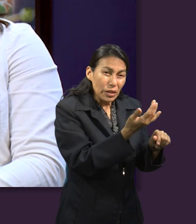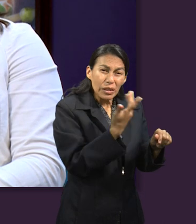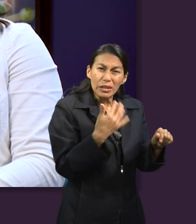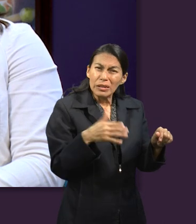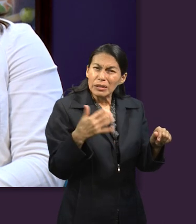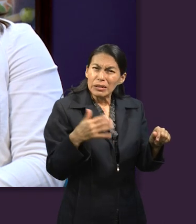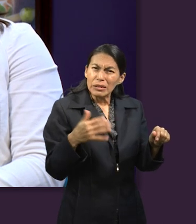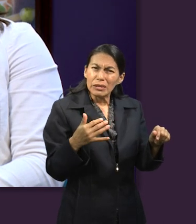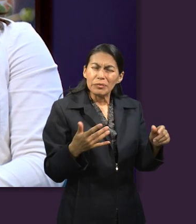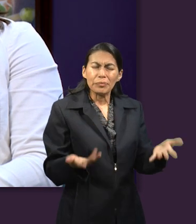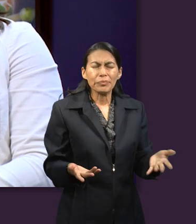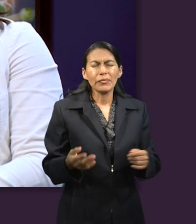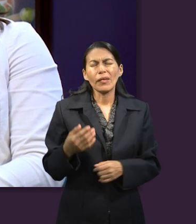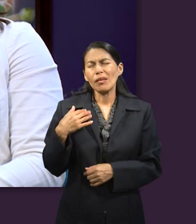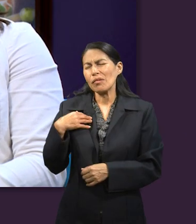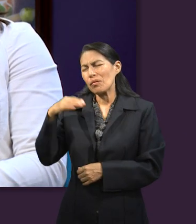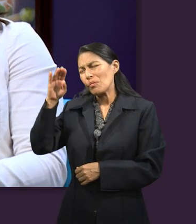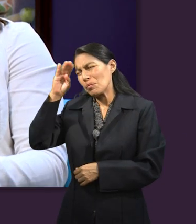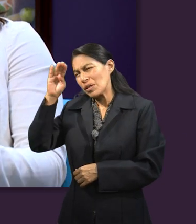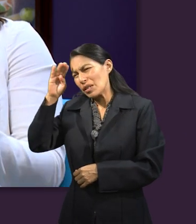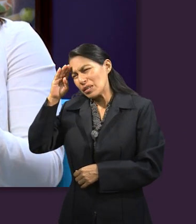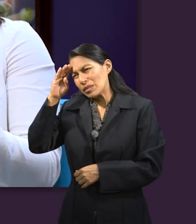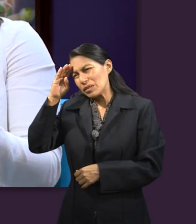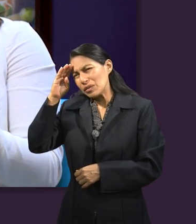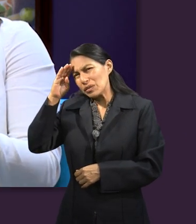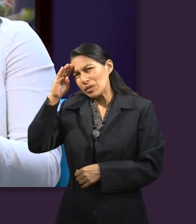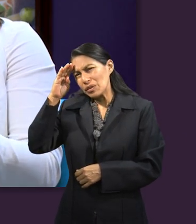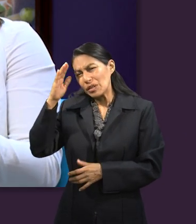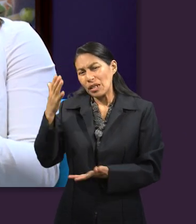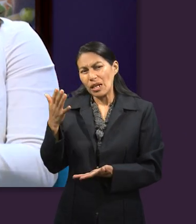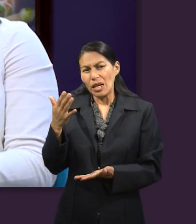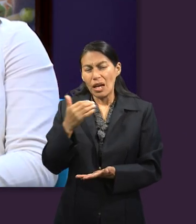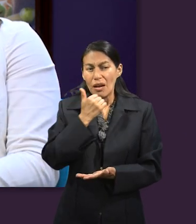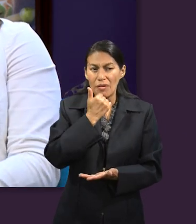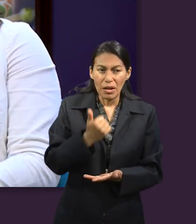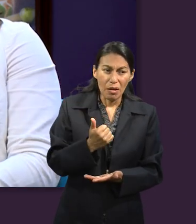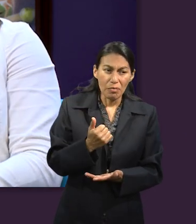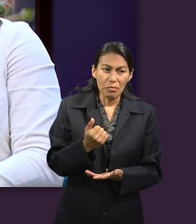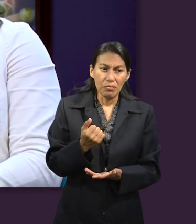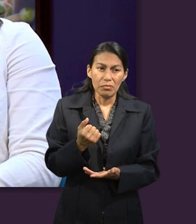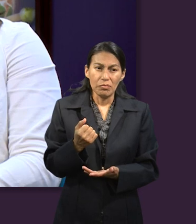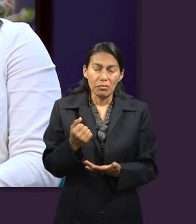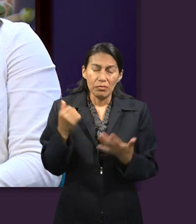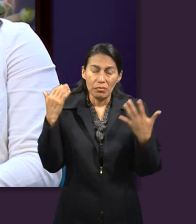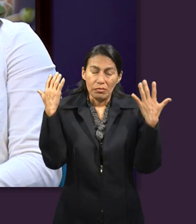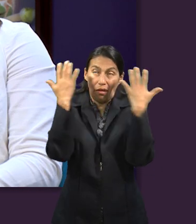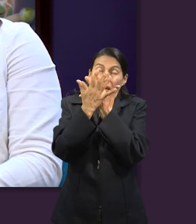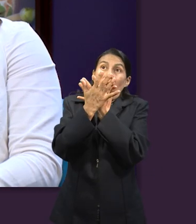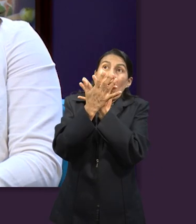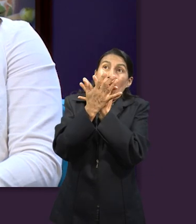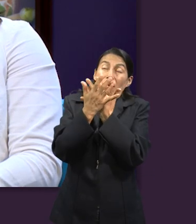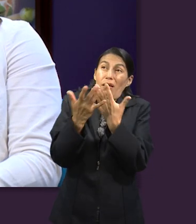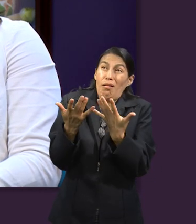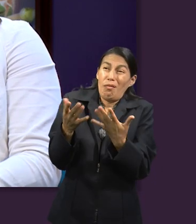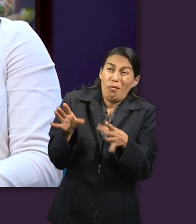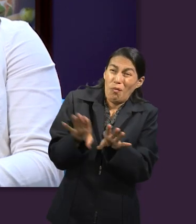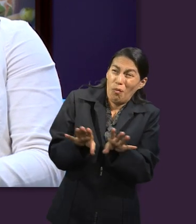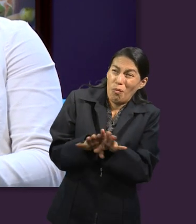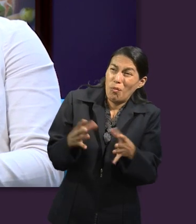tuvo un momento en el que tuvo conflictos para vencer porque